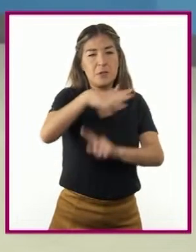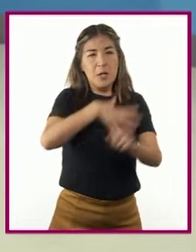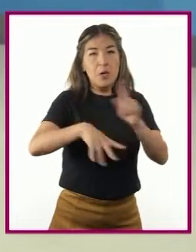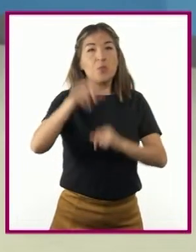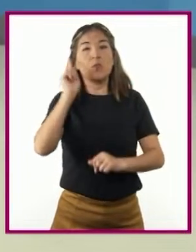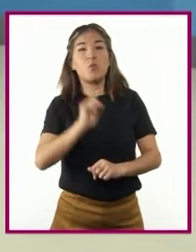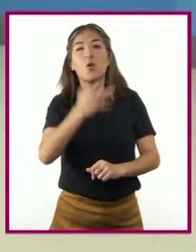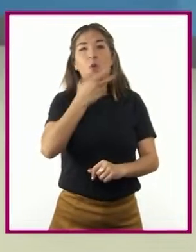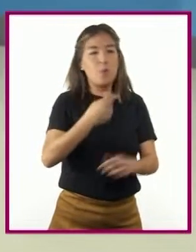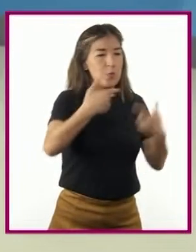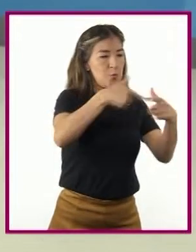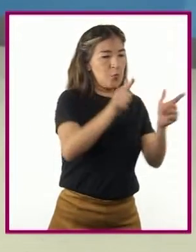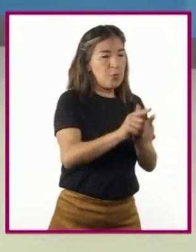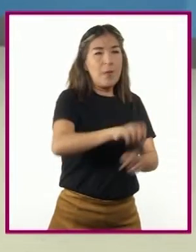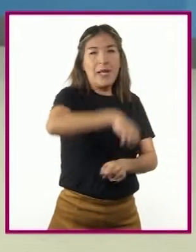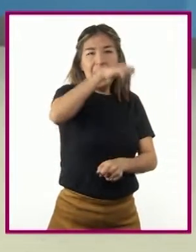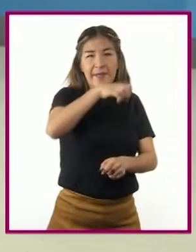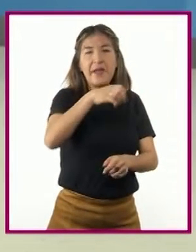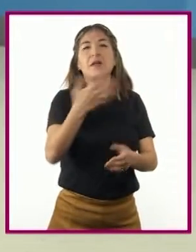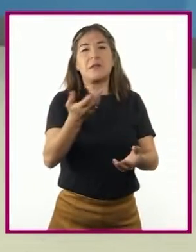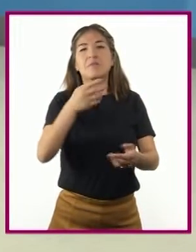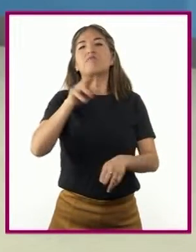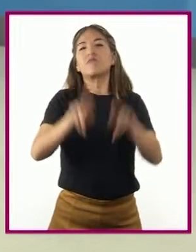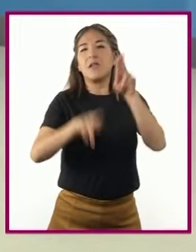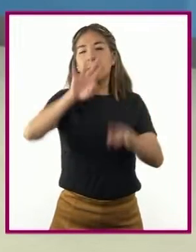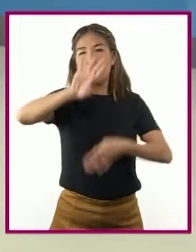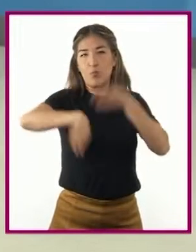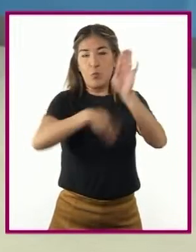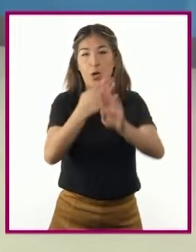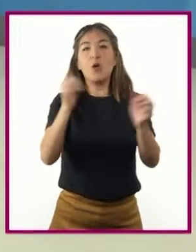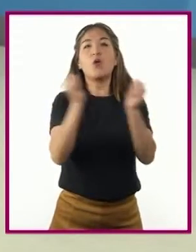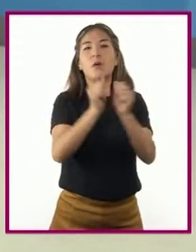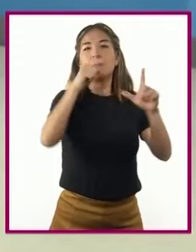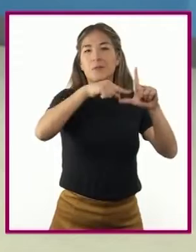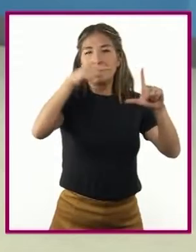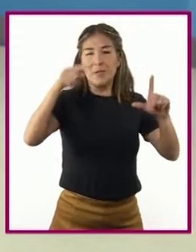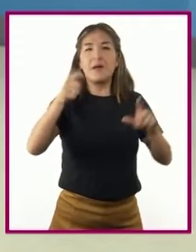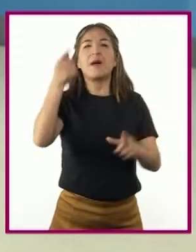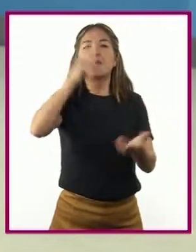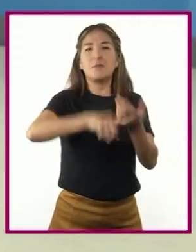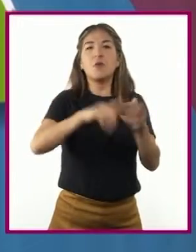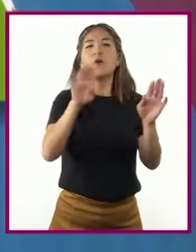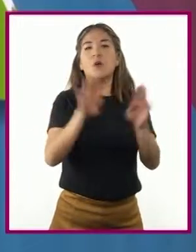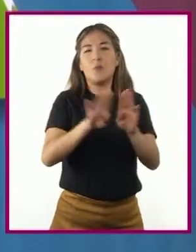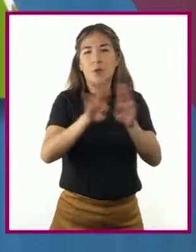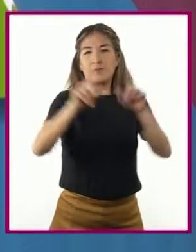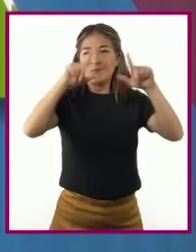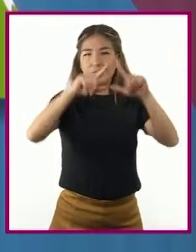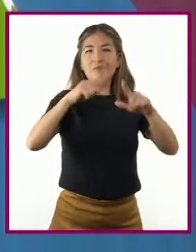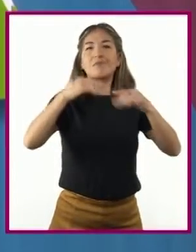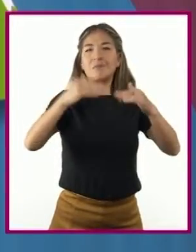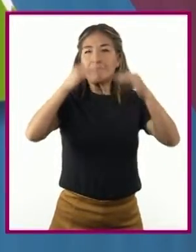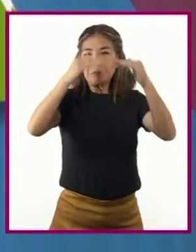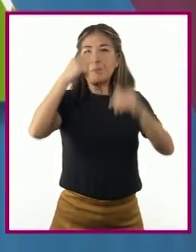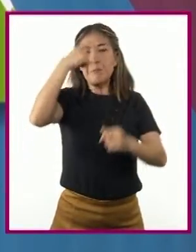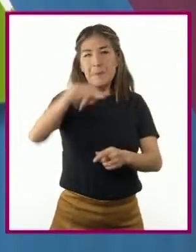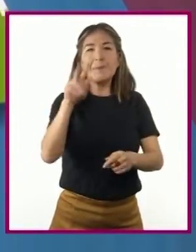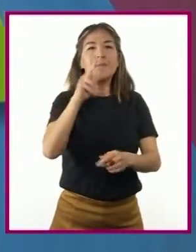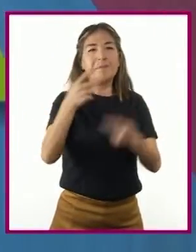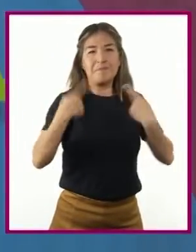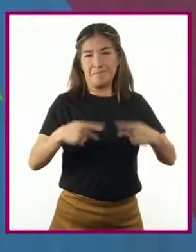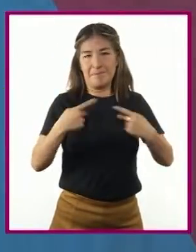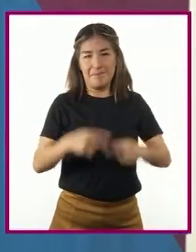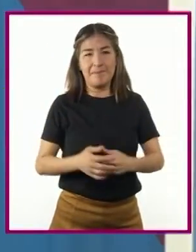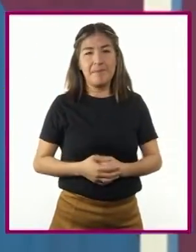grupos de edad a nivel mundial, con ayuda de las gráficas y pirámides de población. Queremos recordarles que